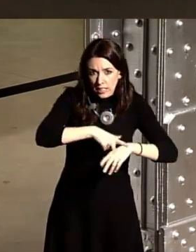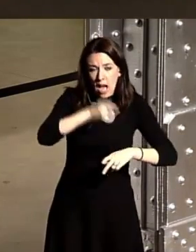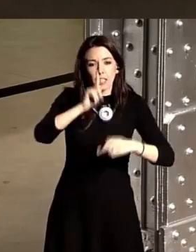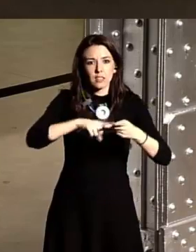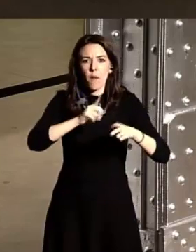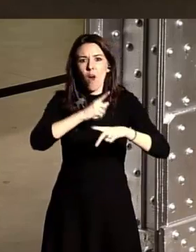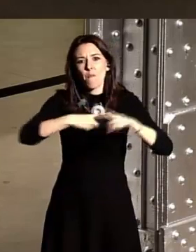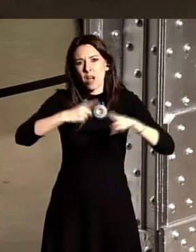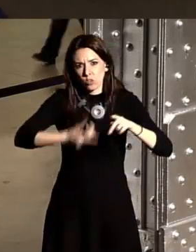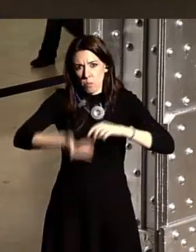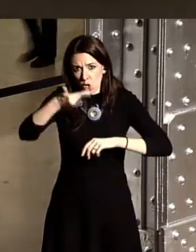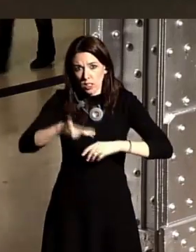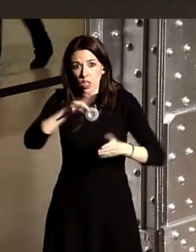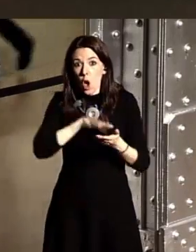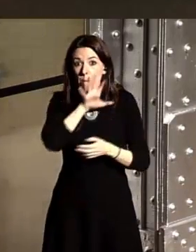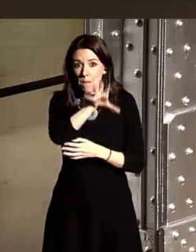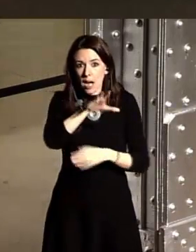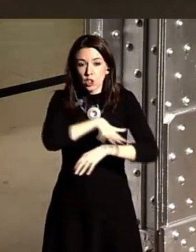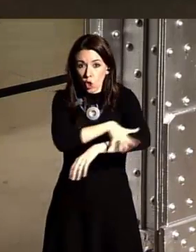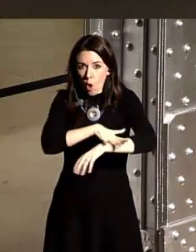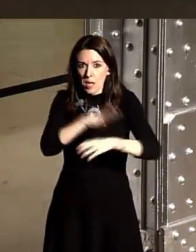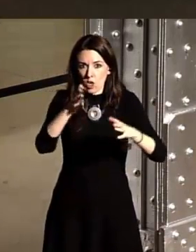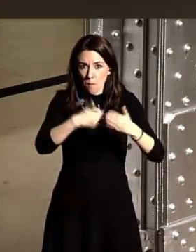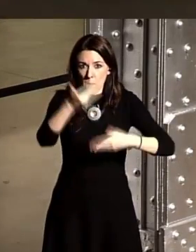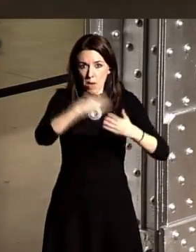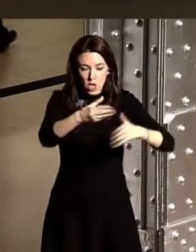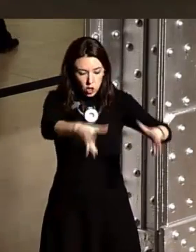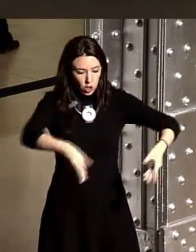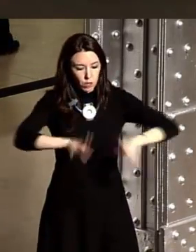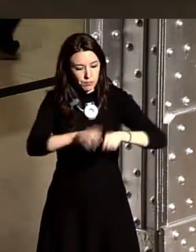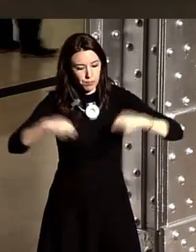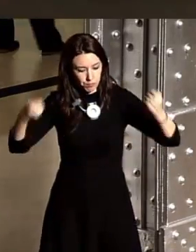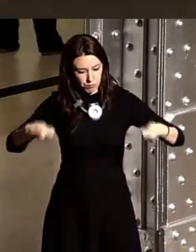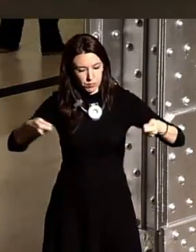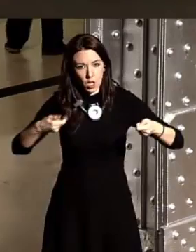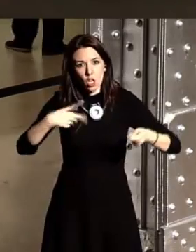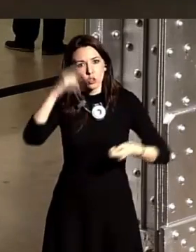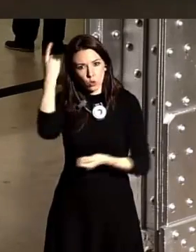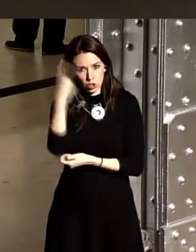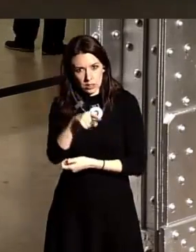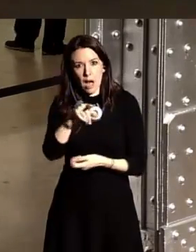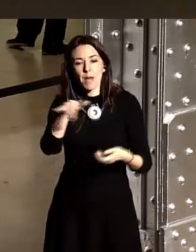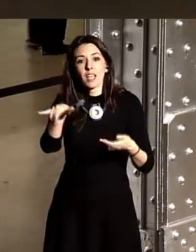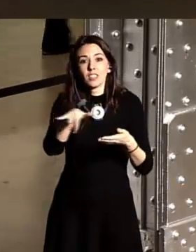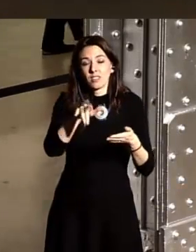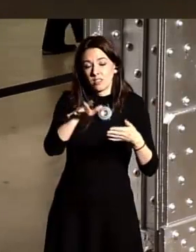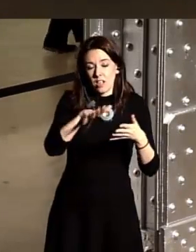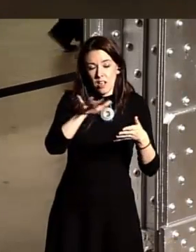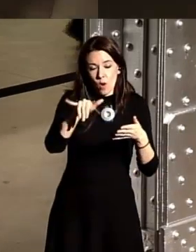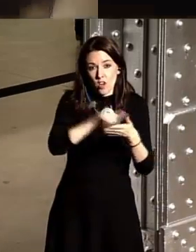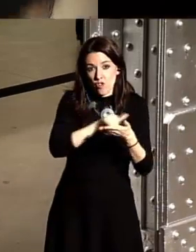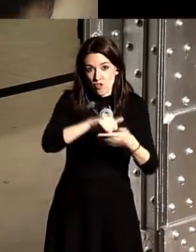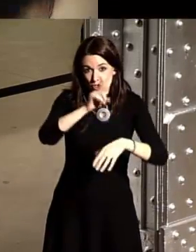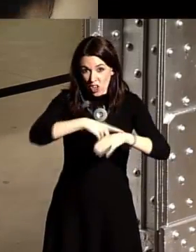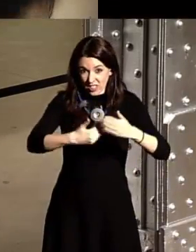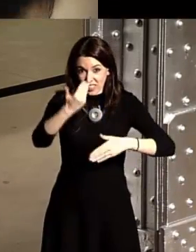para un país donde el gobierno lee el New York Times. Y varias veces dices en el libro que eres consciente que el New York Times influye en